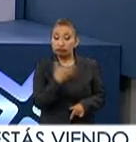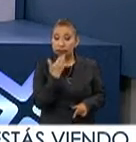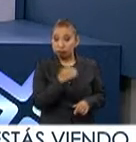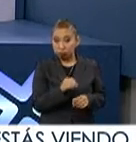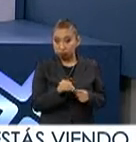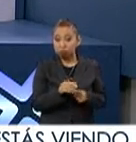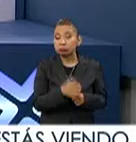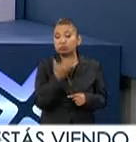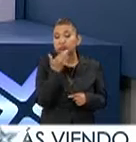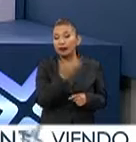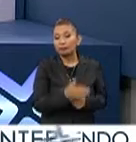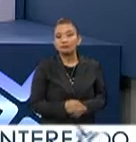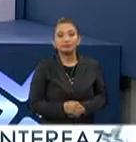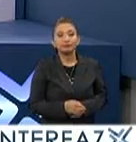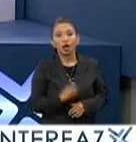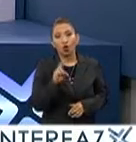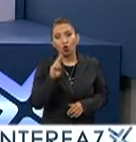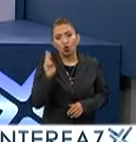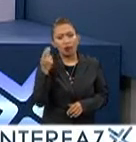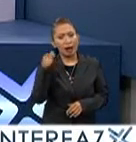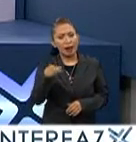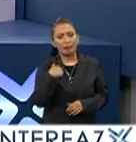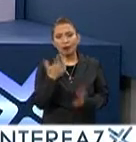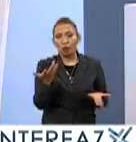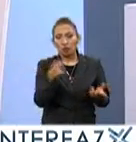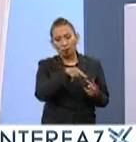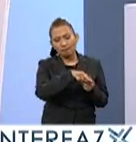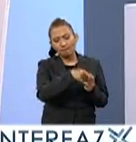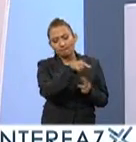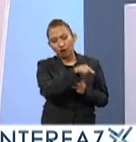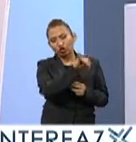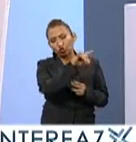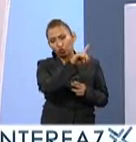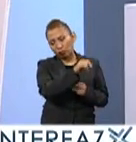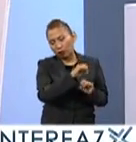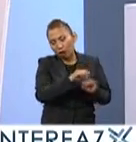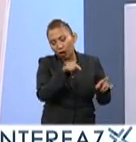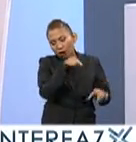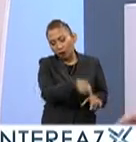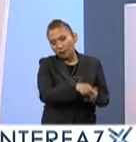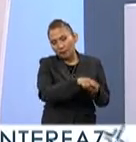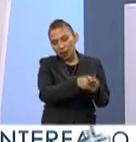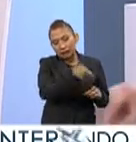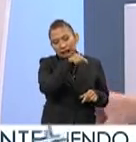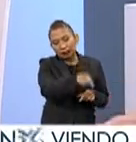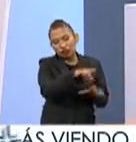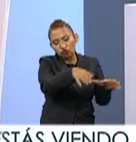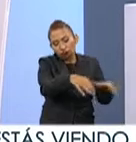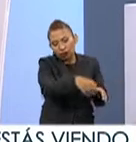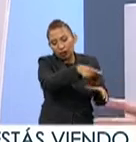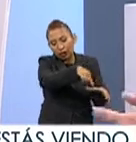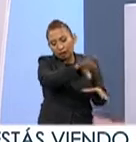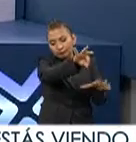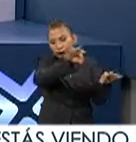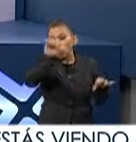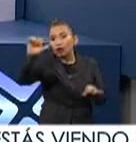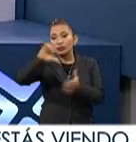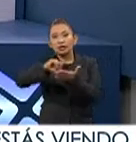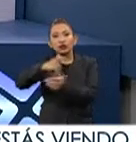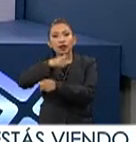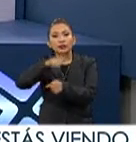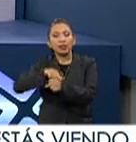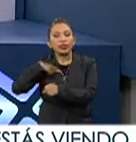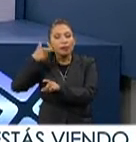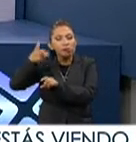impacto. Entonces, y la UNAM podríamos decir que sí es el semillero de... Claro. Por supuesto, sí, es uno de los grandes semilleros junto con el Centro